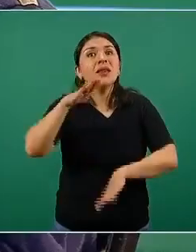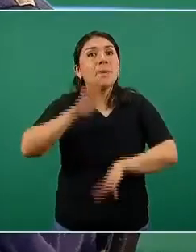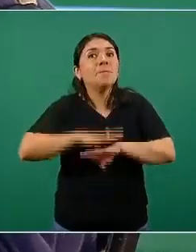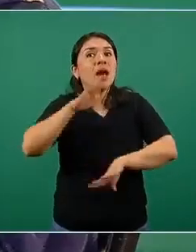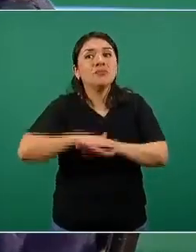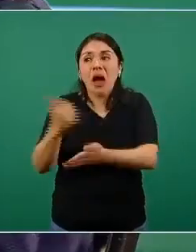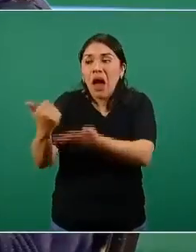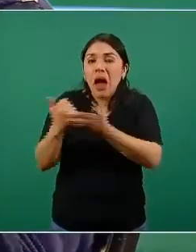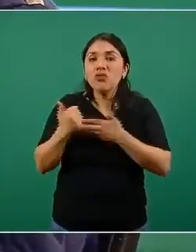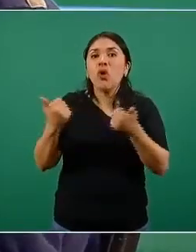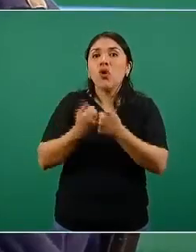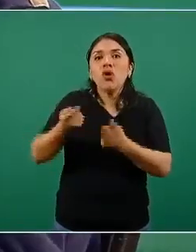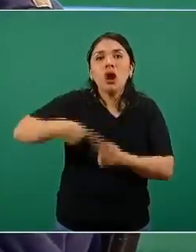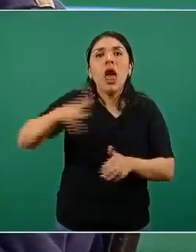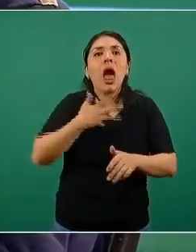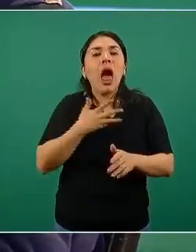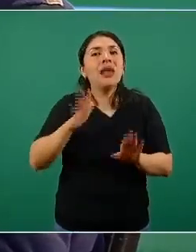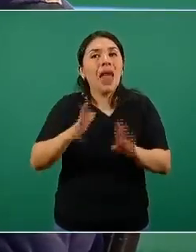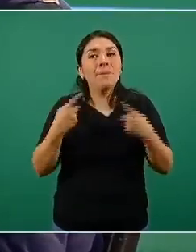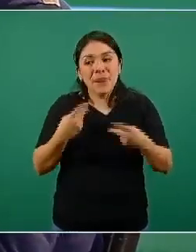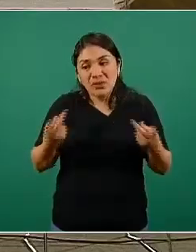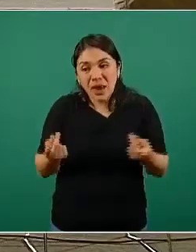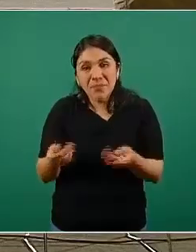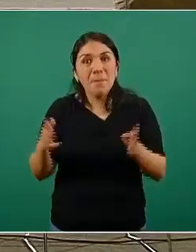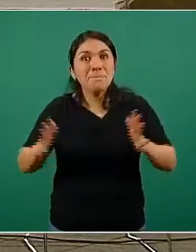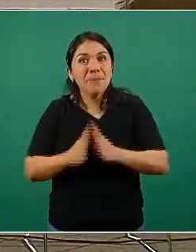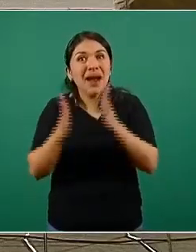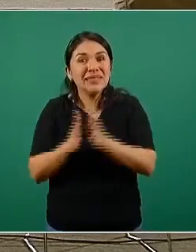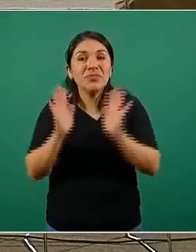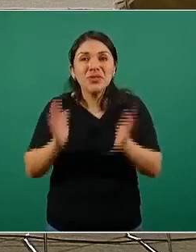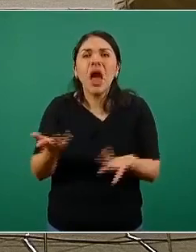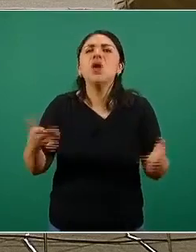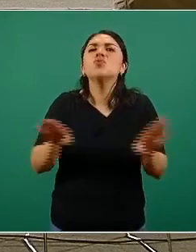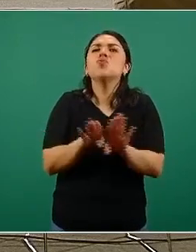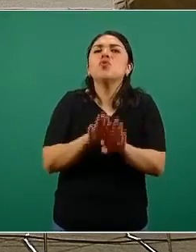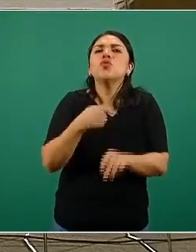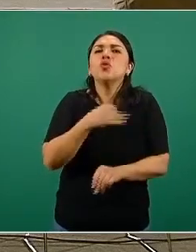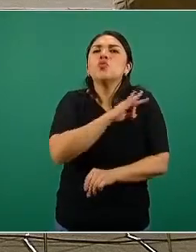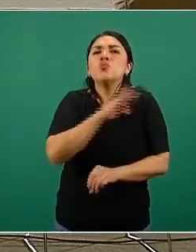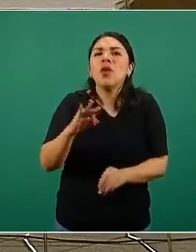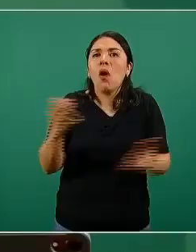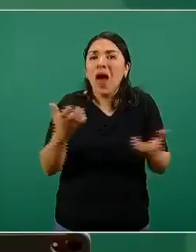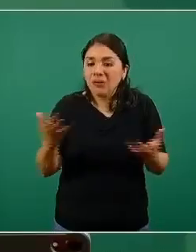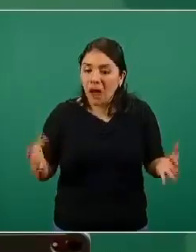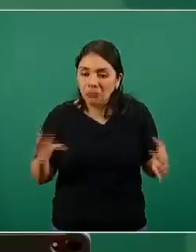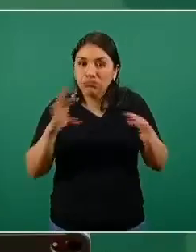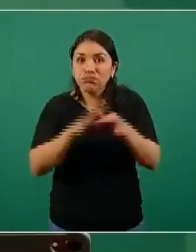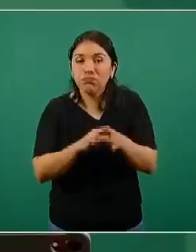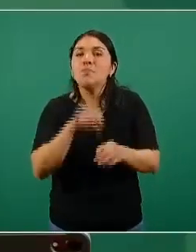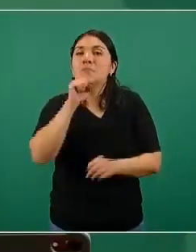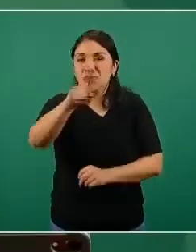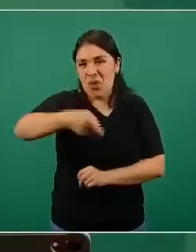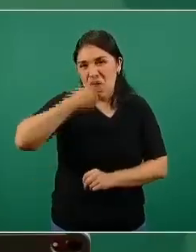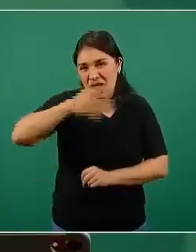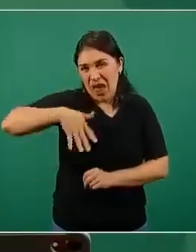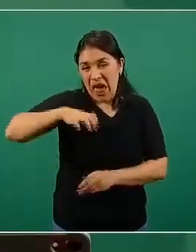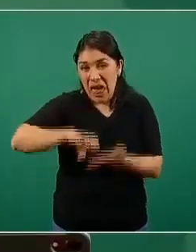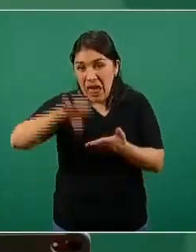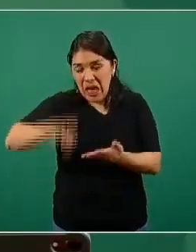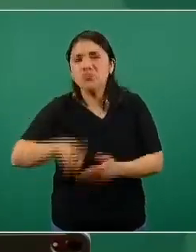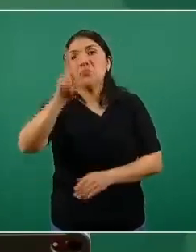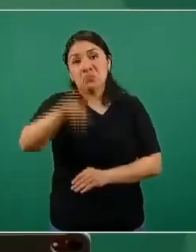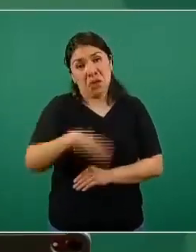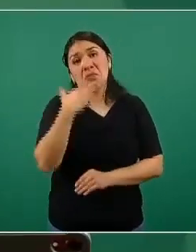tienen activa la comunidad, ¿no? Entonces, ¿cómo trabajar con estos elementos? Los ejemplos que pusiste son muy